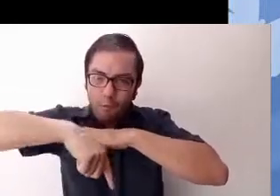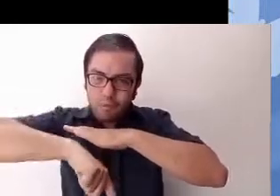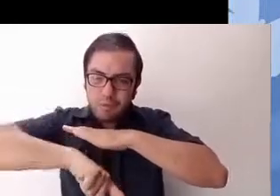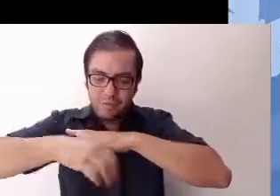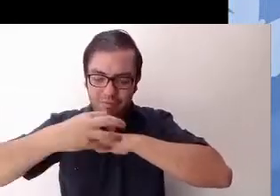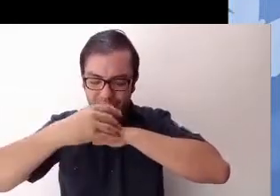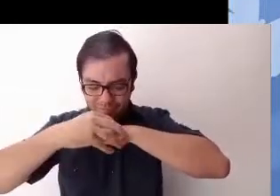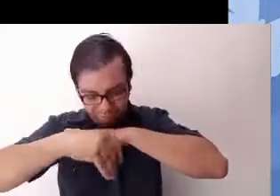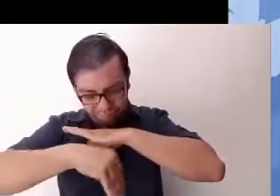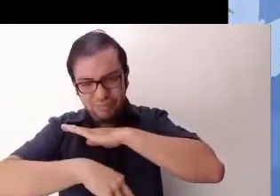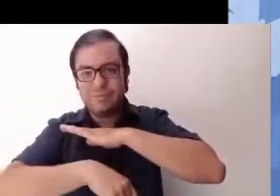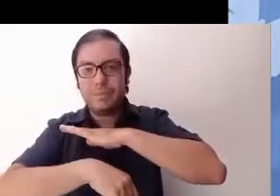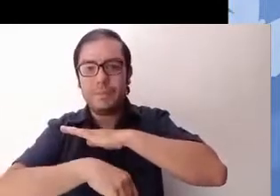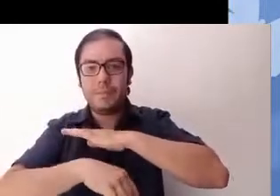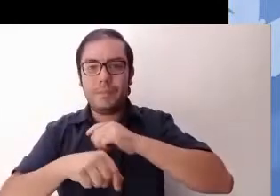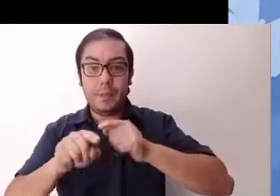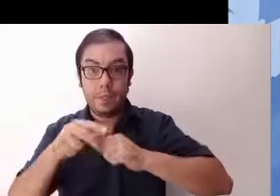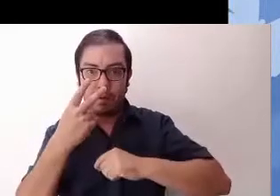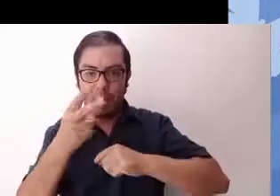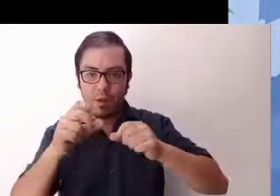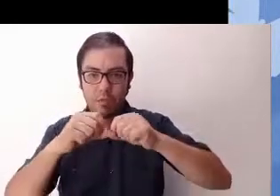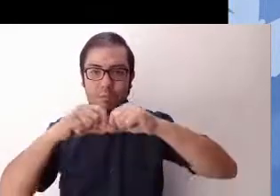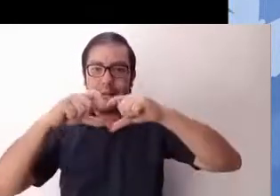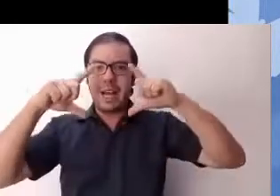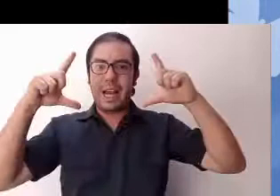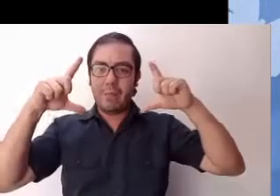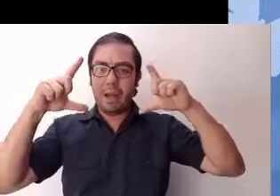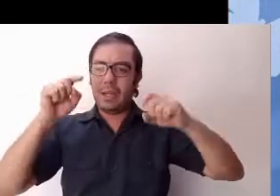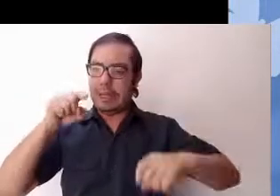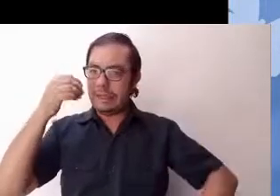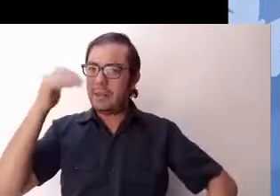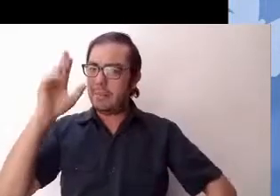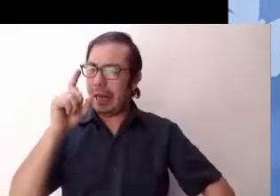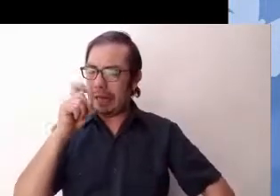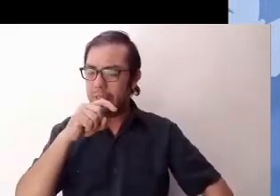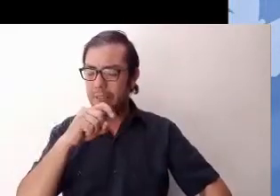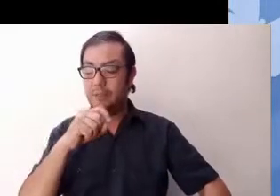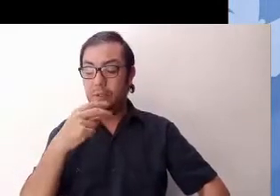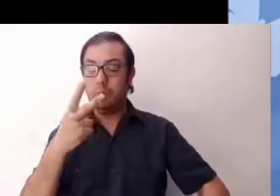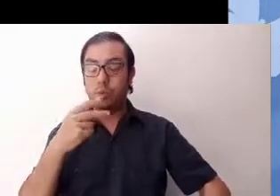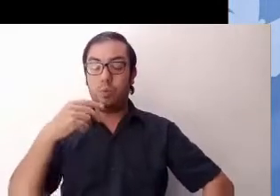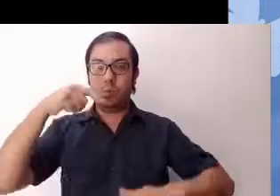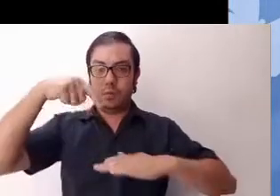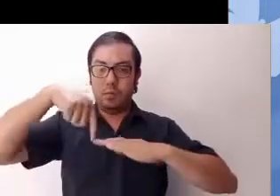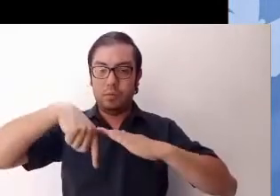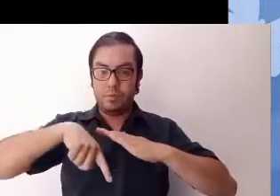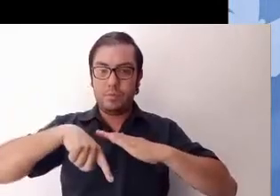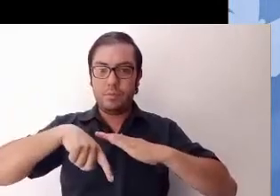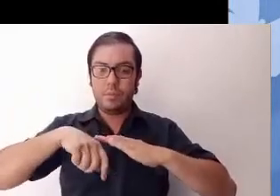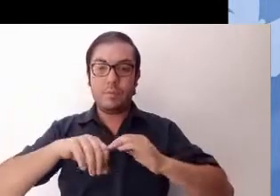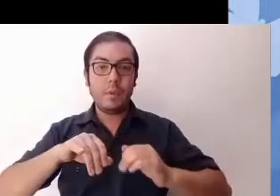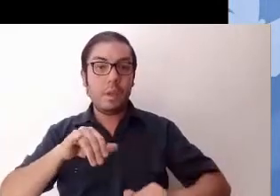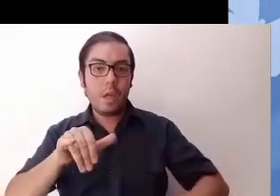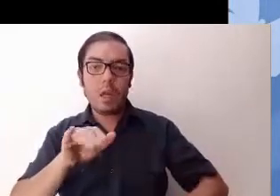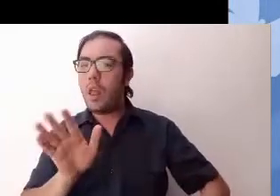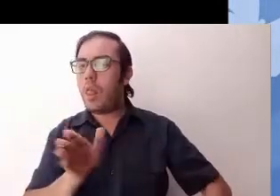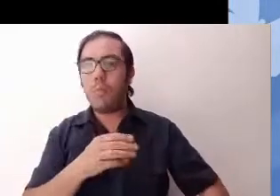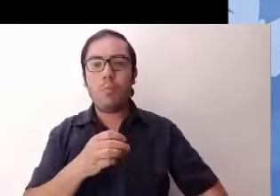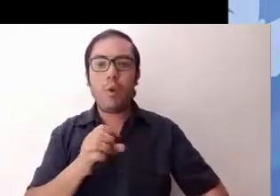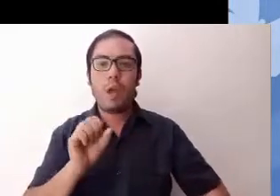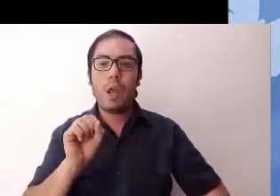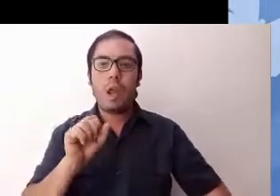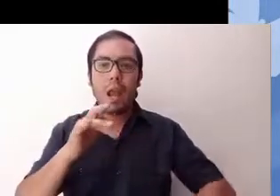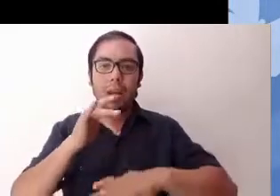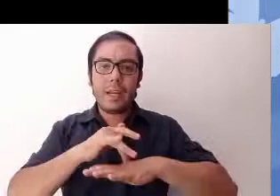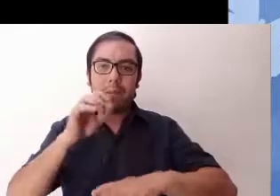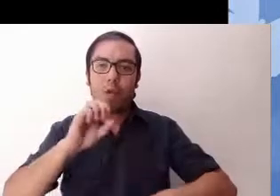severas. Y las quemaduras de tercer grado, que son quemaduras donde incluso vamos a tener un daño